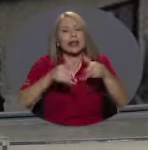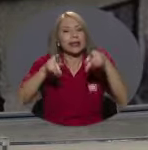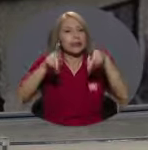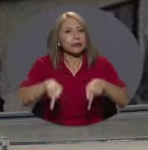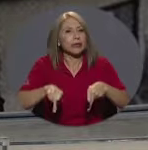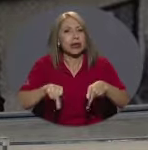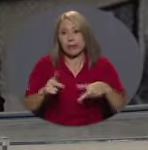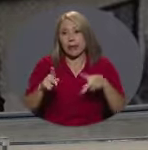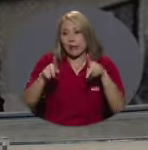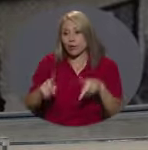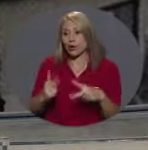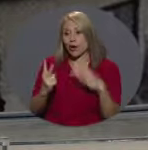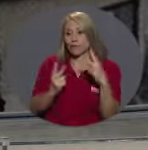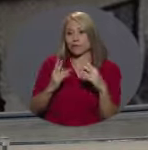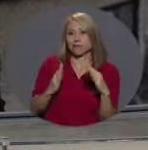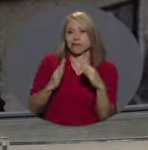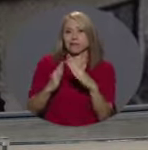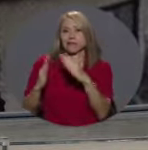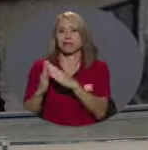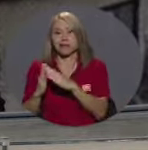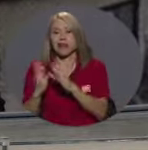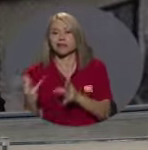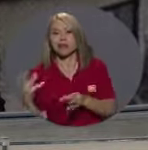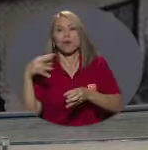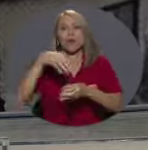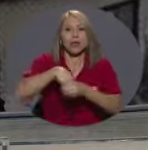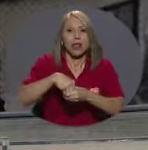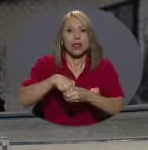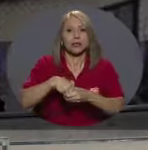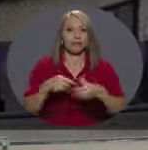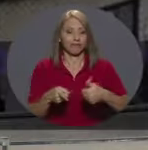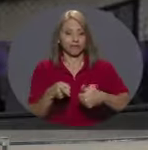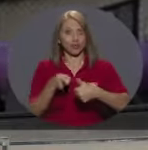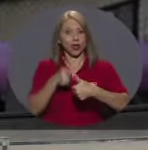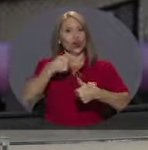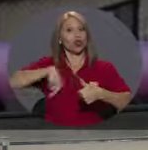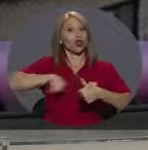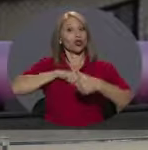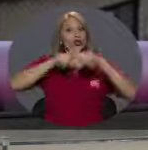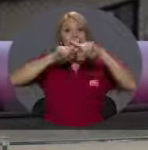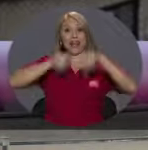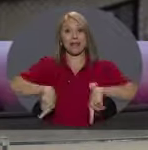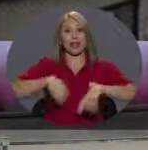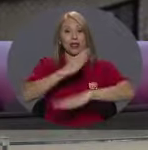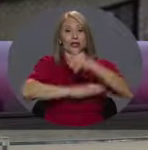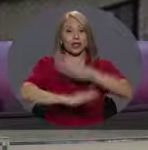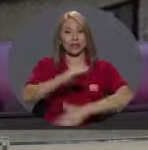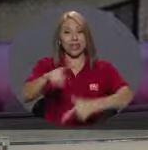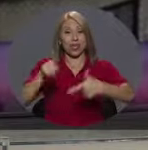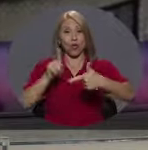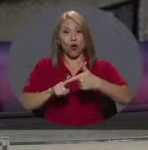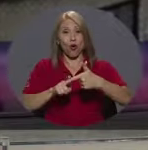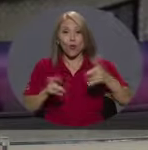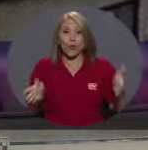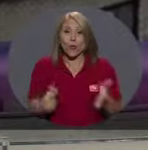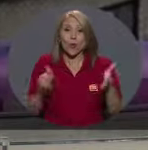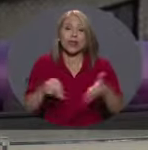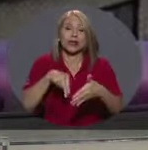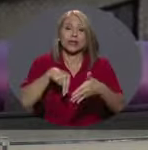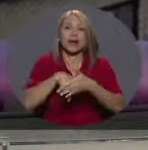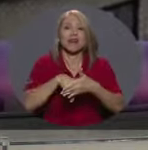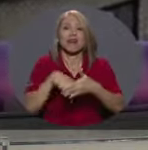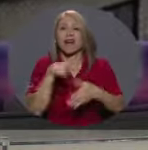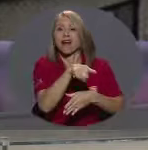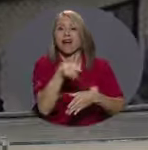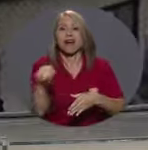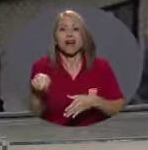el vecino, está involucrado en este tema. O somos eliminadores de la discapacidad o somos promotores de barreras. Está en